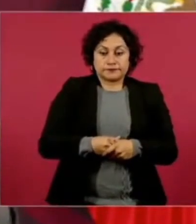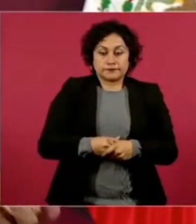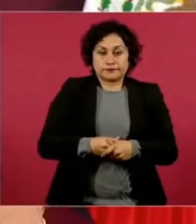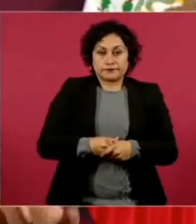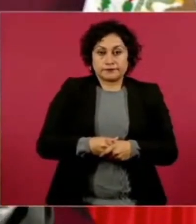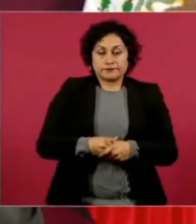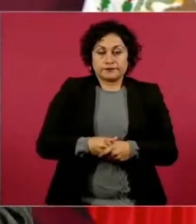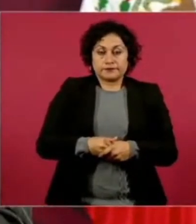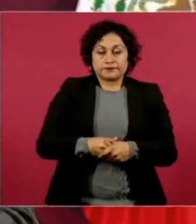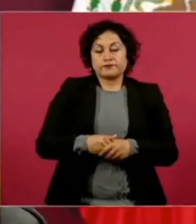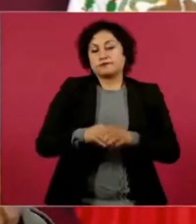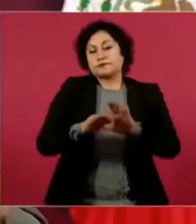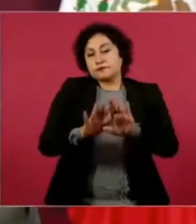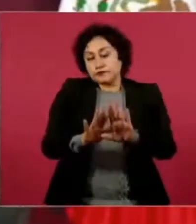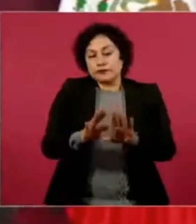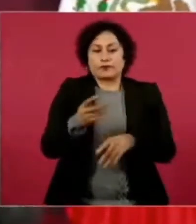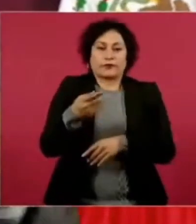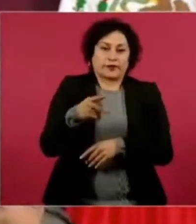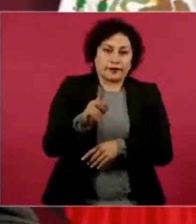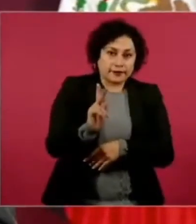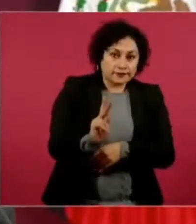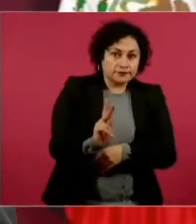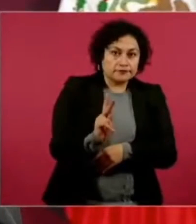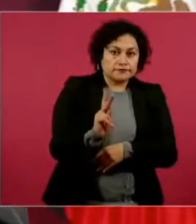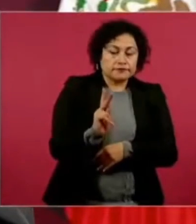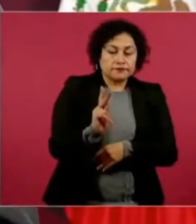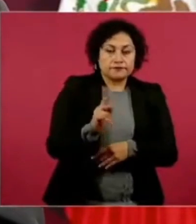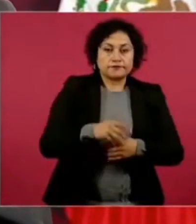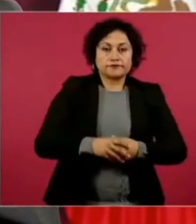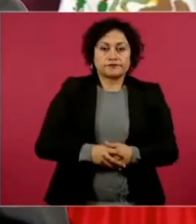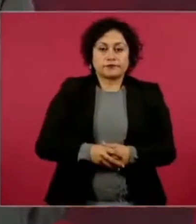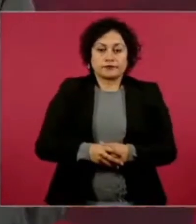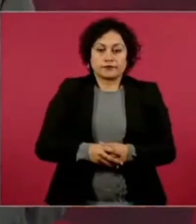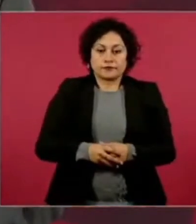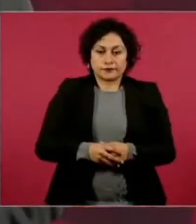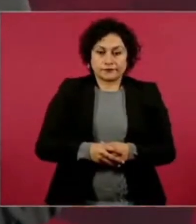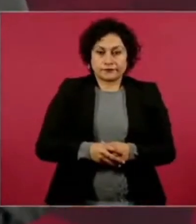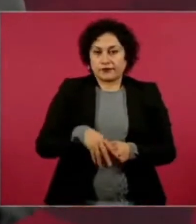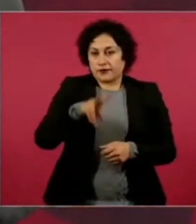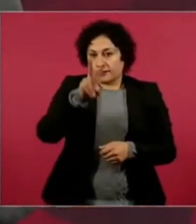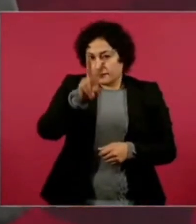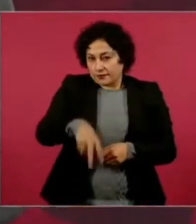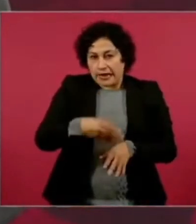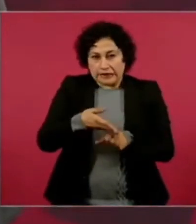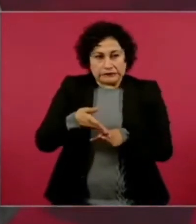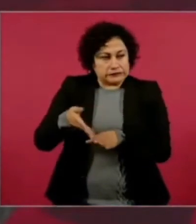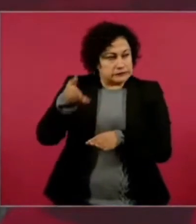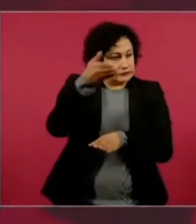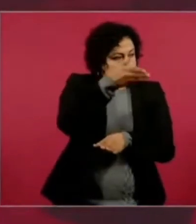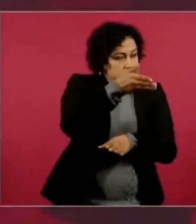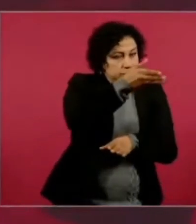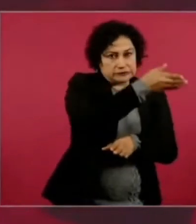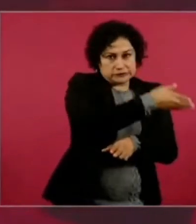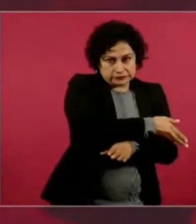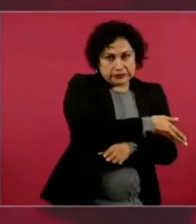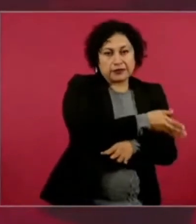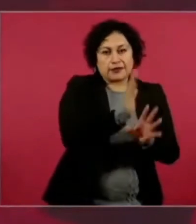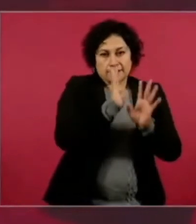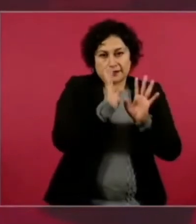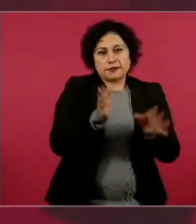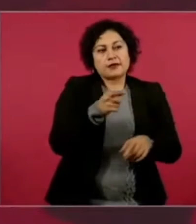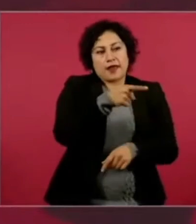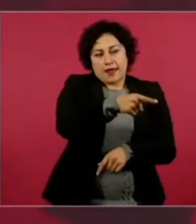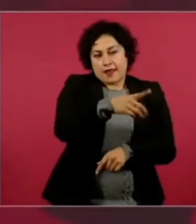Nada más que ya desde entonces traía